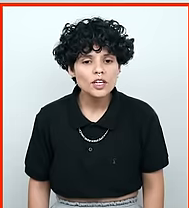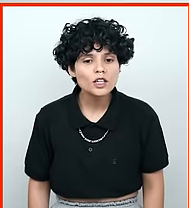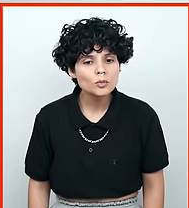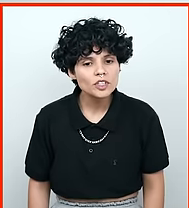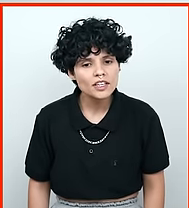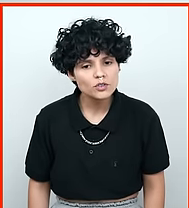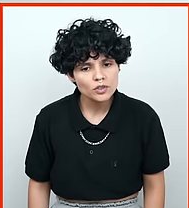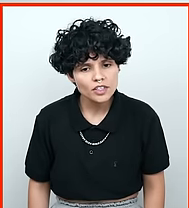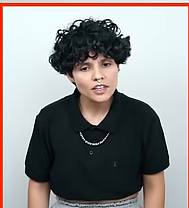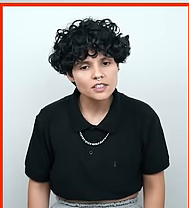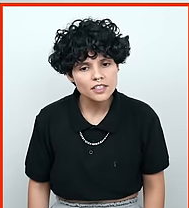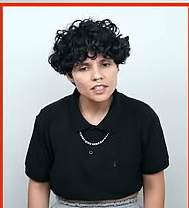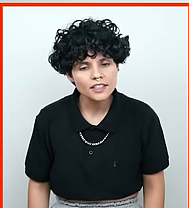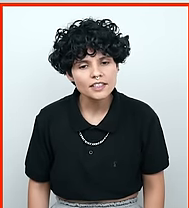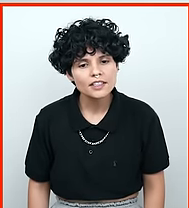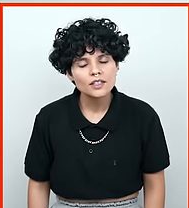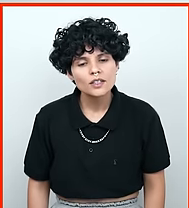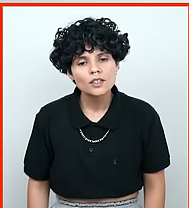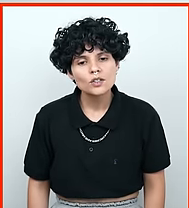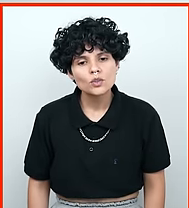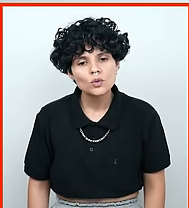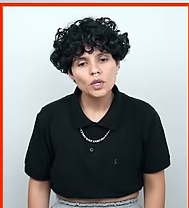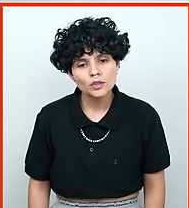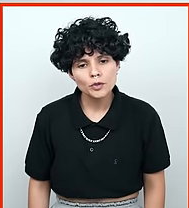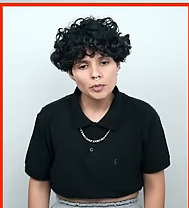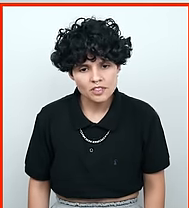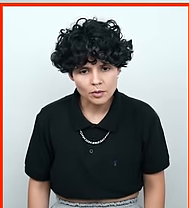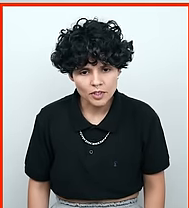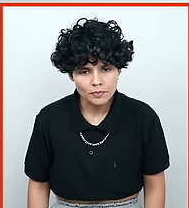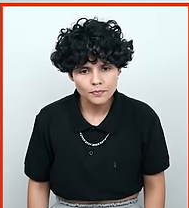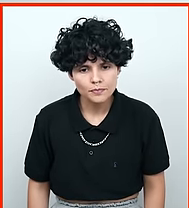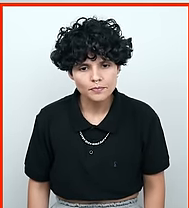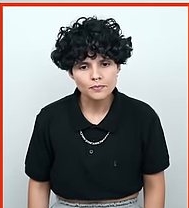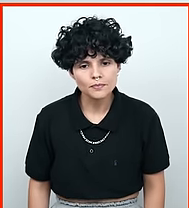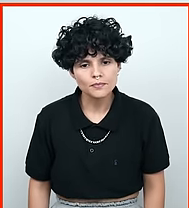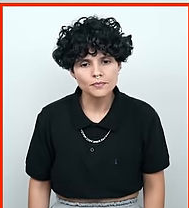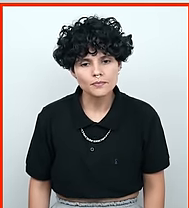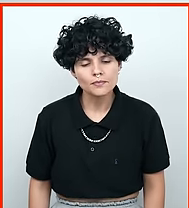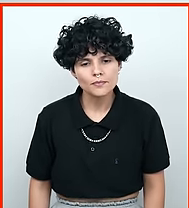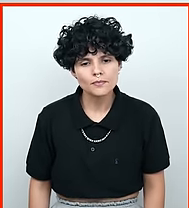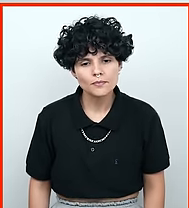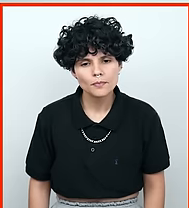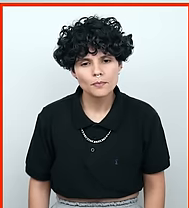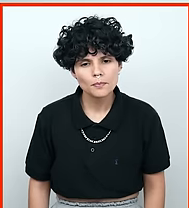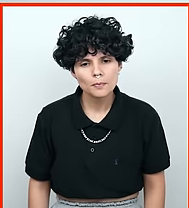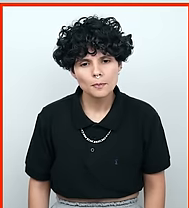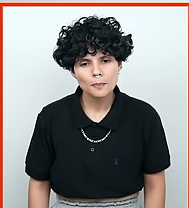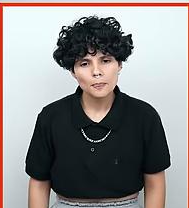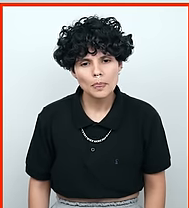y a toda la comunidad sorda de Chile nuestro pésame.